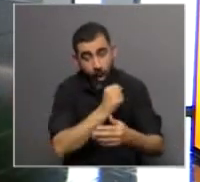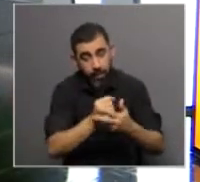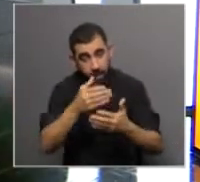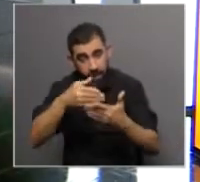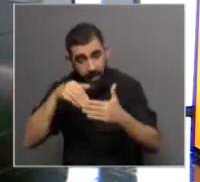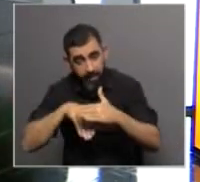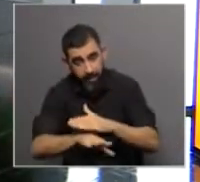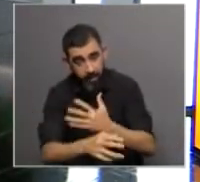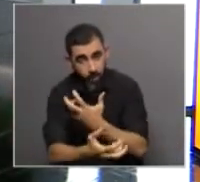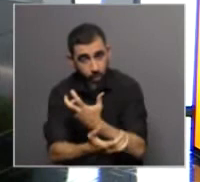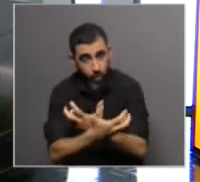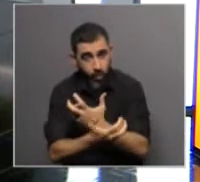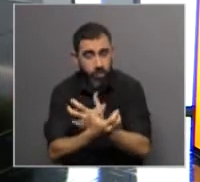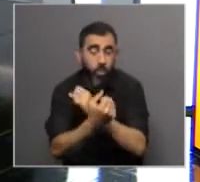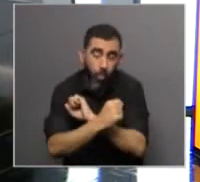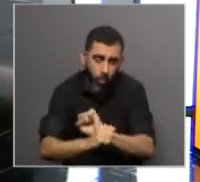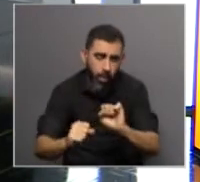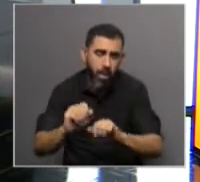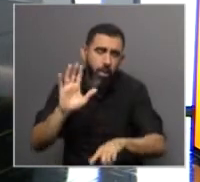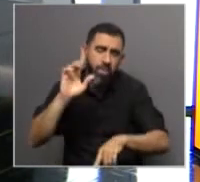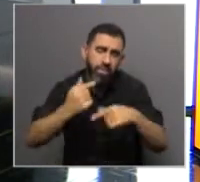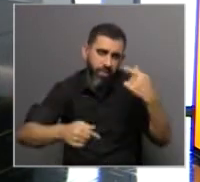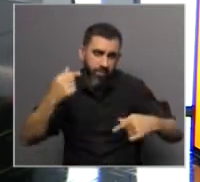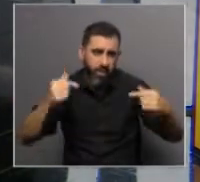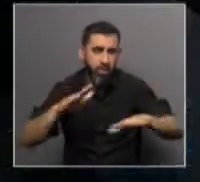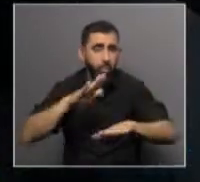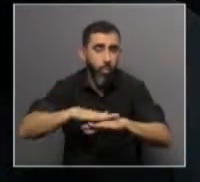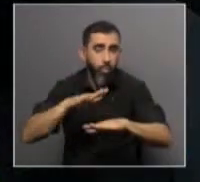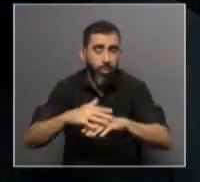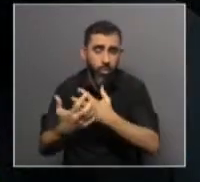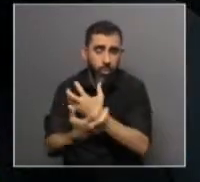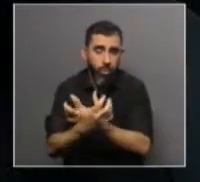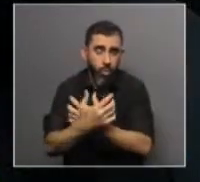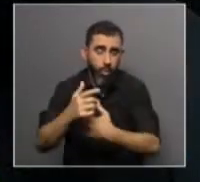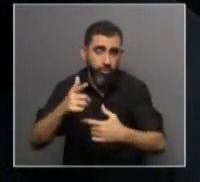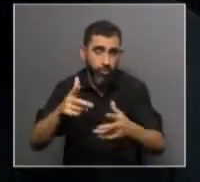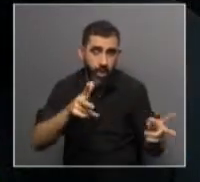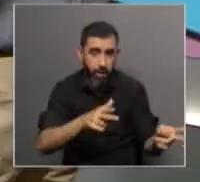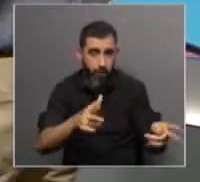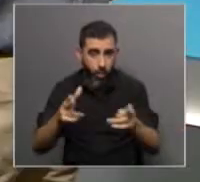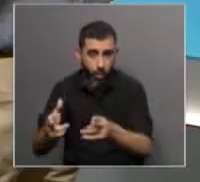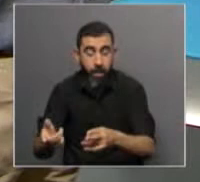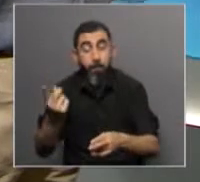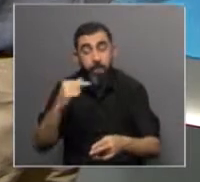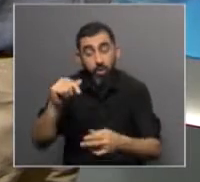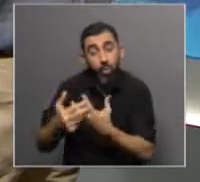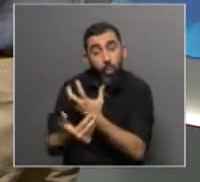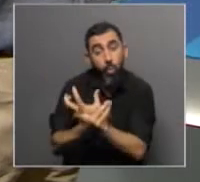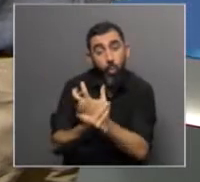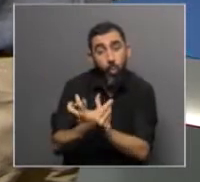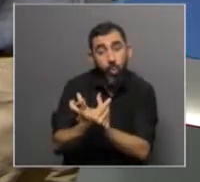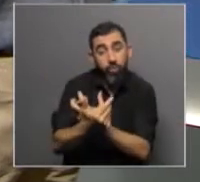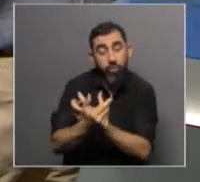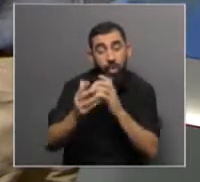Así que posiblemente hay más de un origen de esos restos. Sin embargo, aquellos restos del perezoso